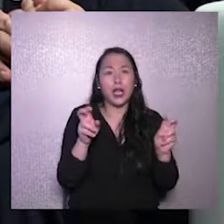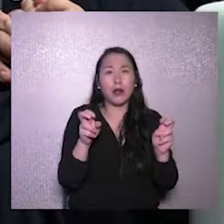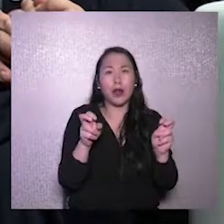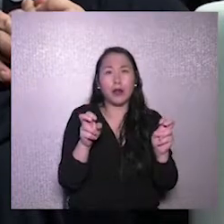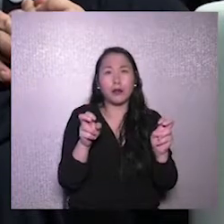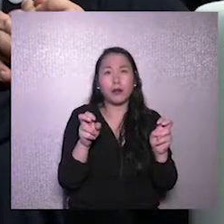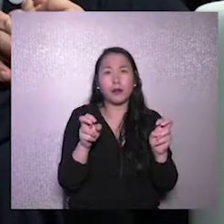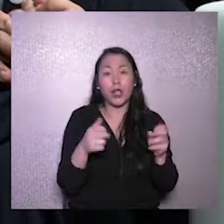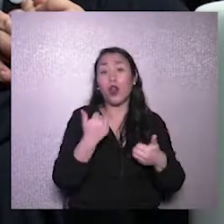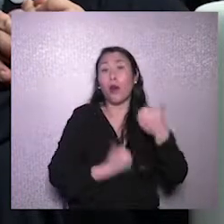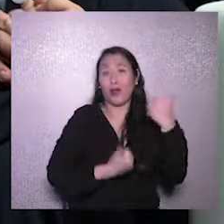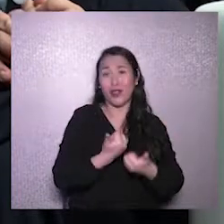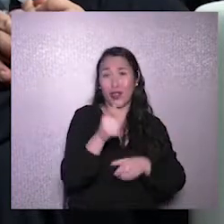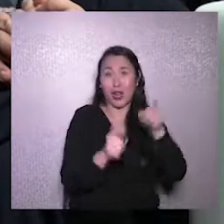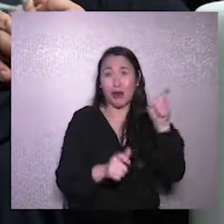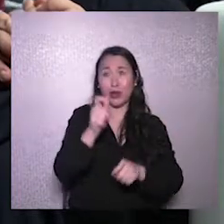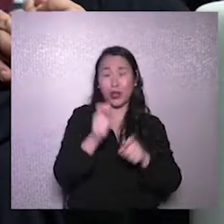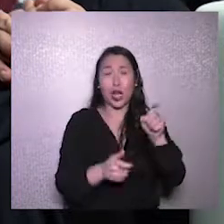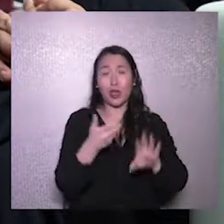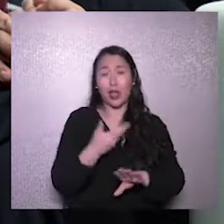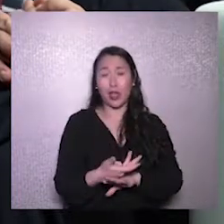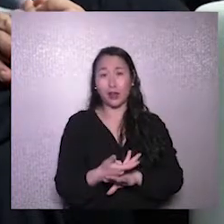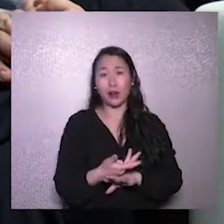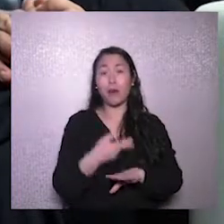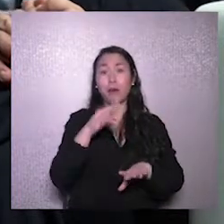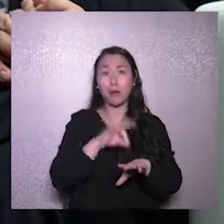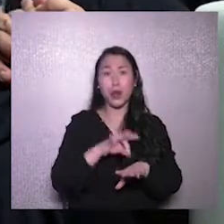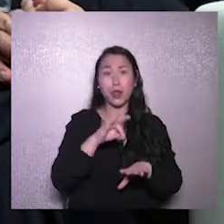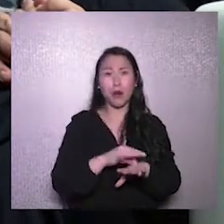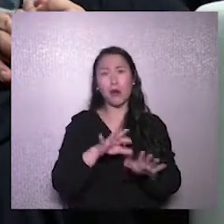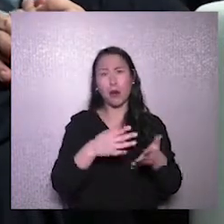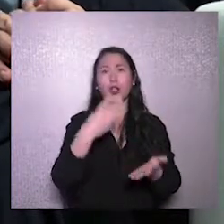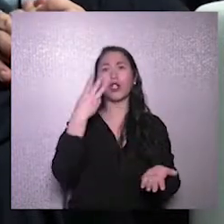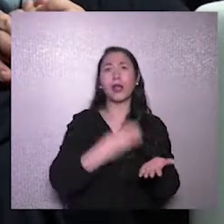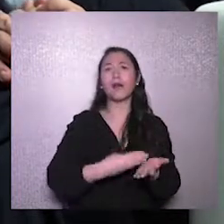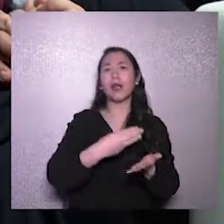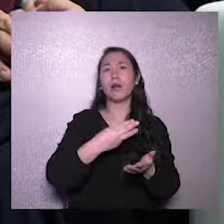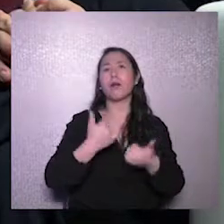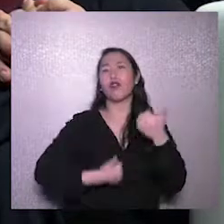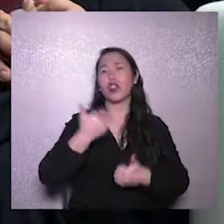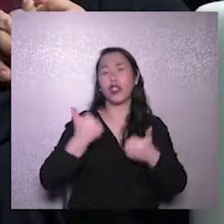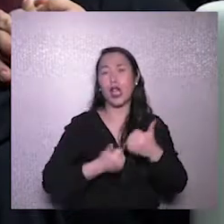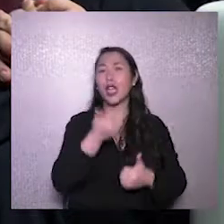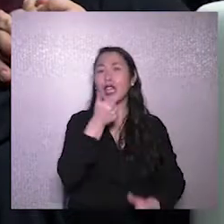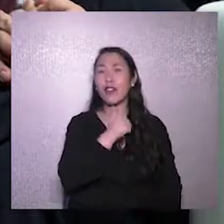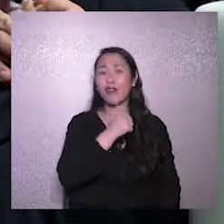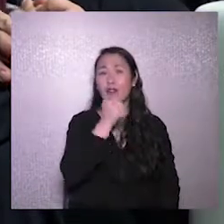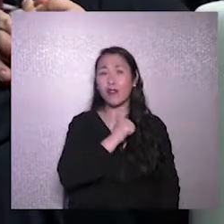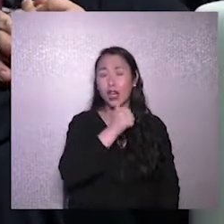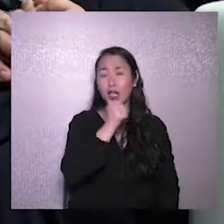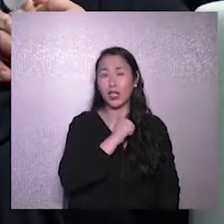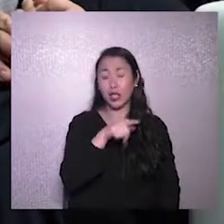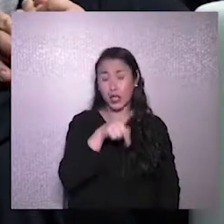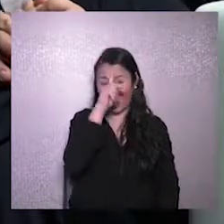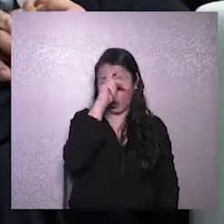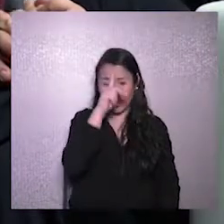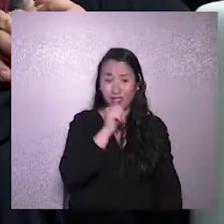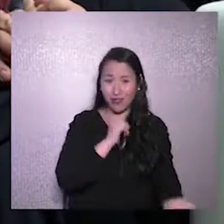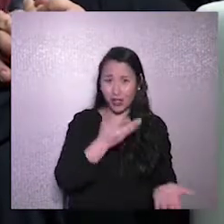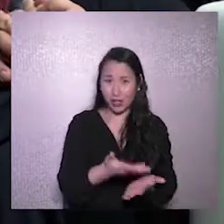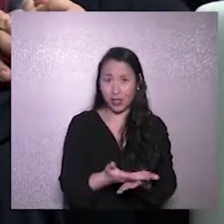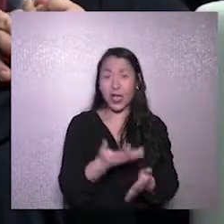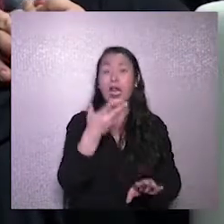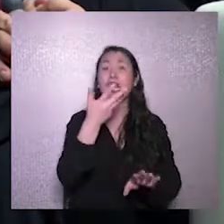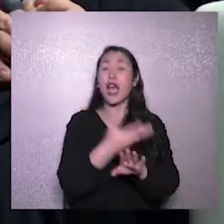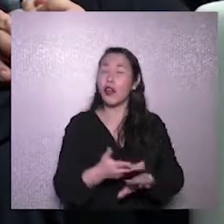recurso humano, particularmente médico, los 3.000 especialistas que faltan en los hospitales. Ahí